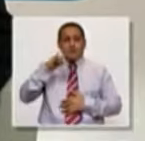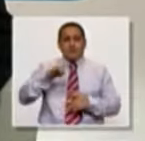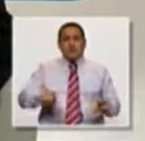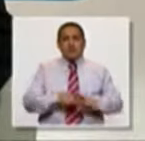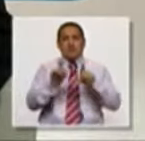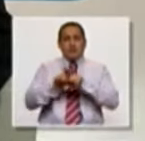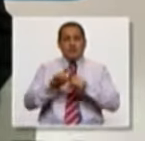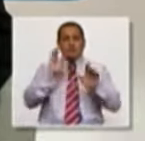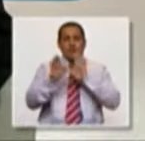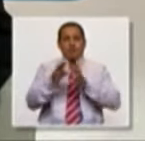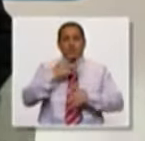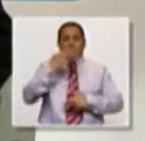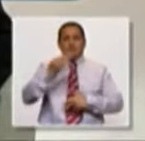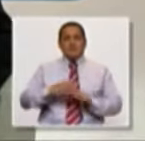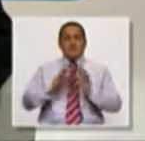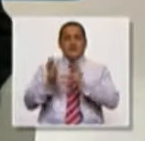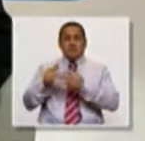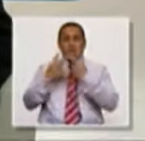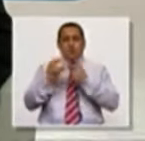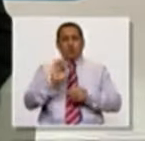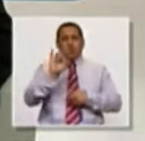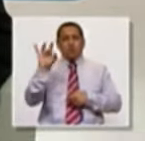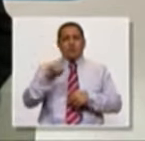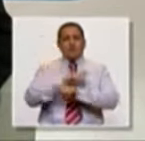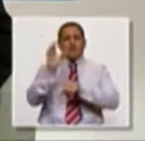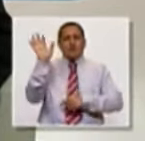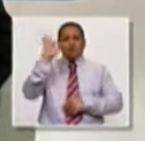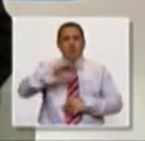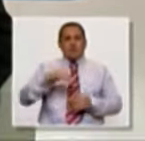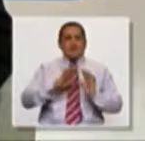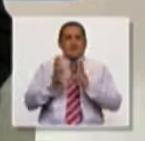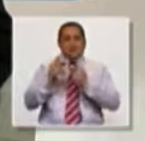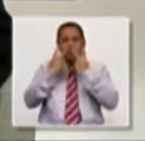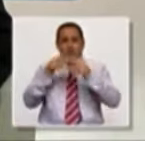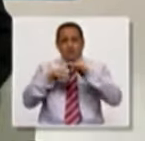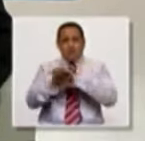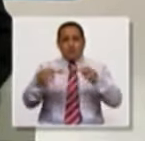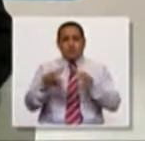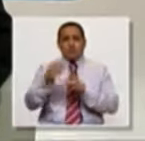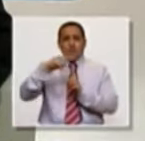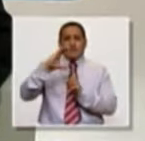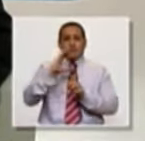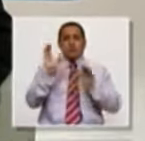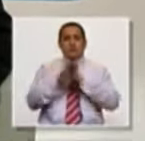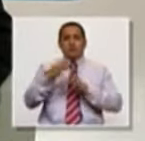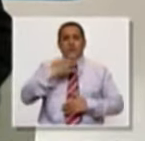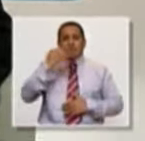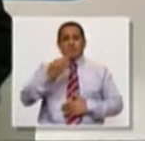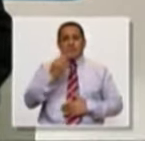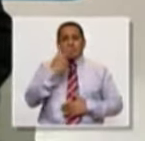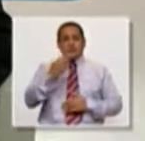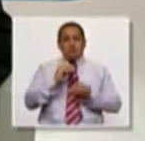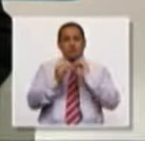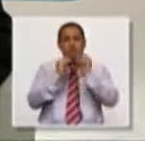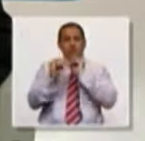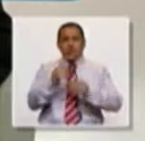y en realidad dejando de ver otras que nunca debieron llegar al tribunal. Y es que estamos ante una realidad en la cual se